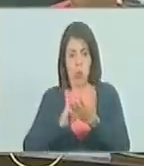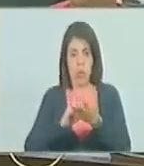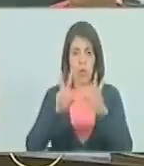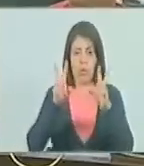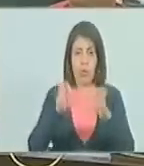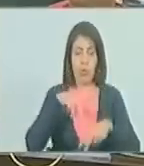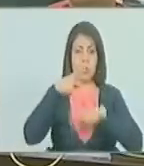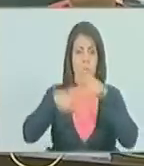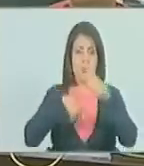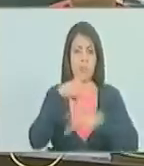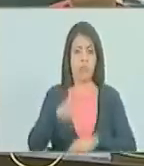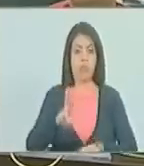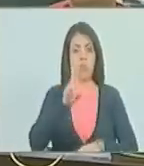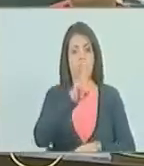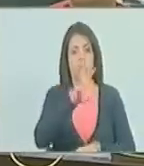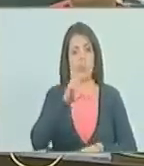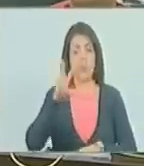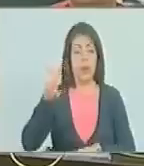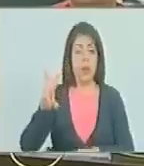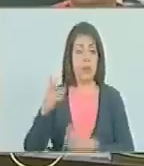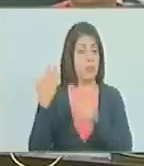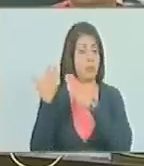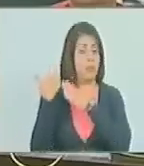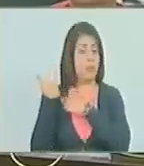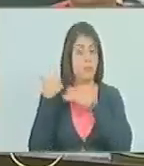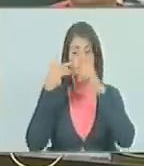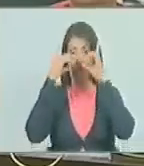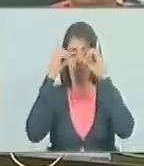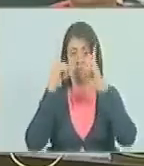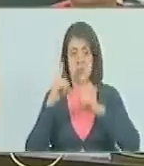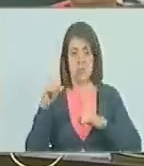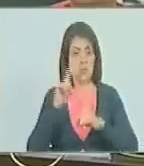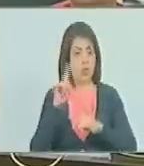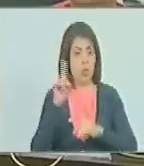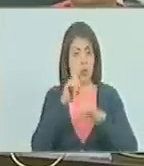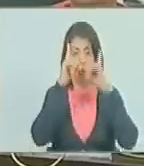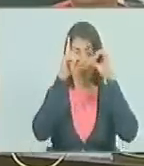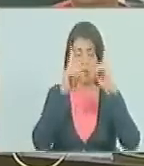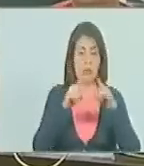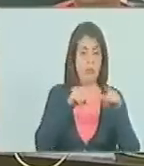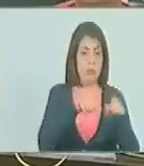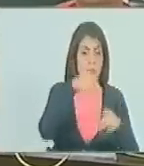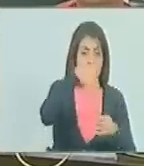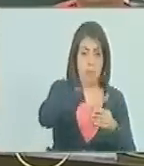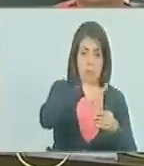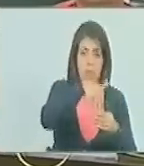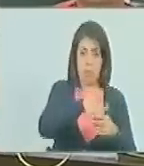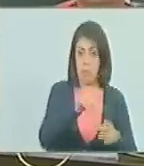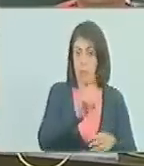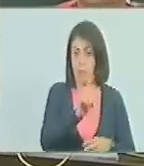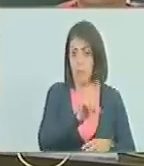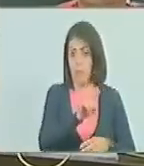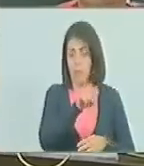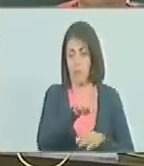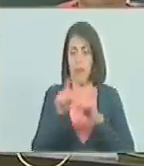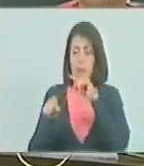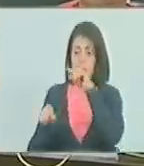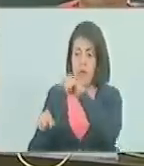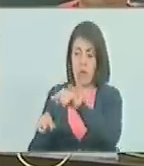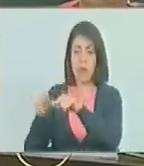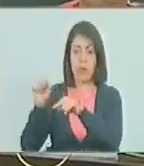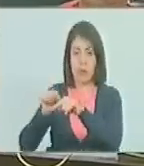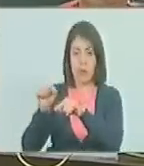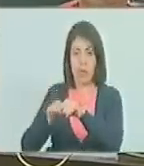UCV. Quienes queden al frente, que ellos decidan, no lo decidieron los electores, lo van a decidir ellos,